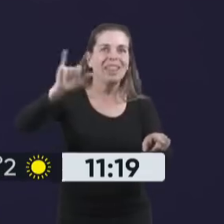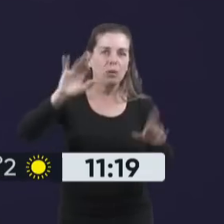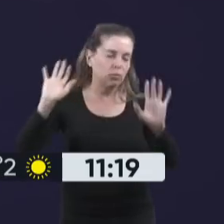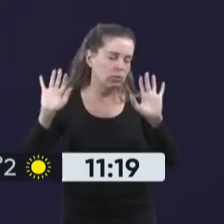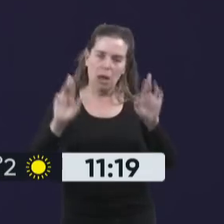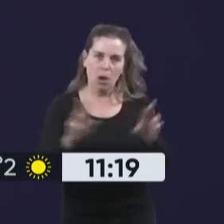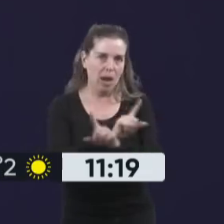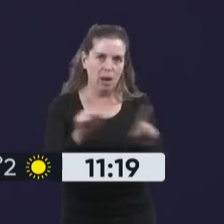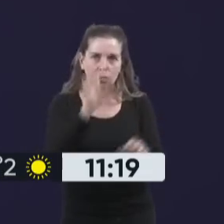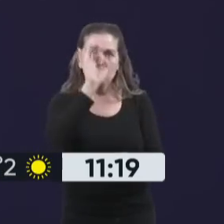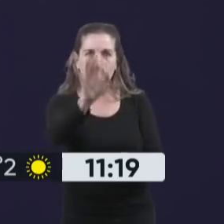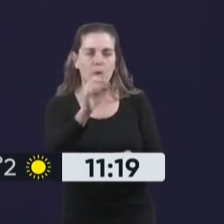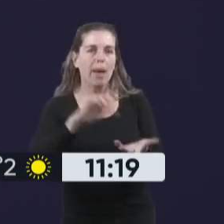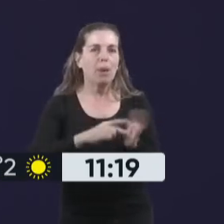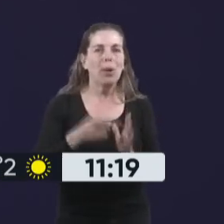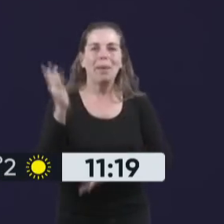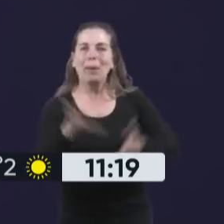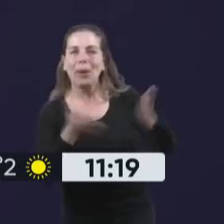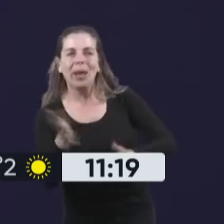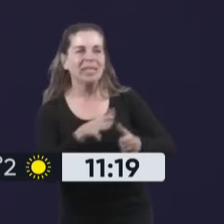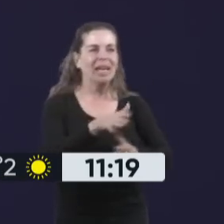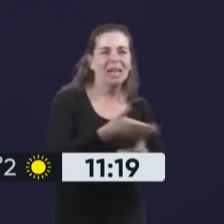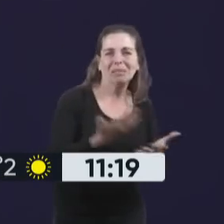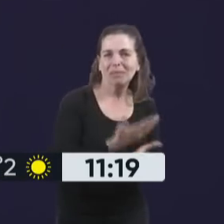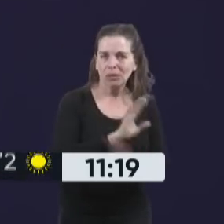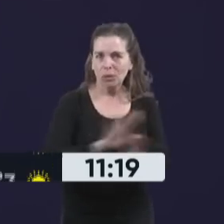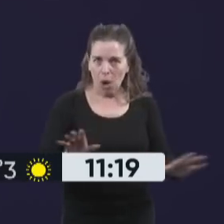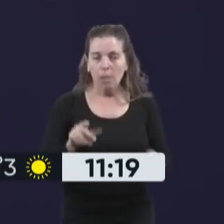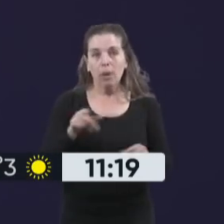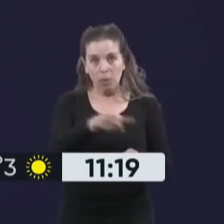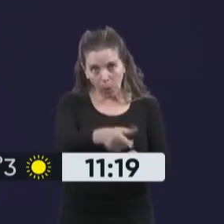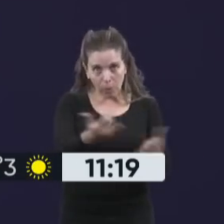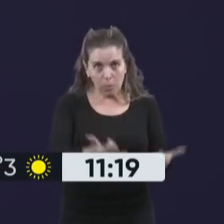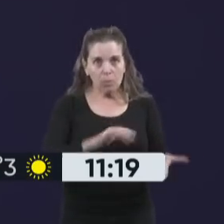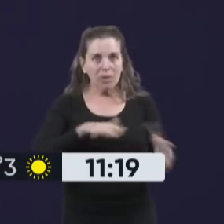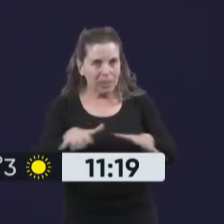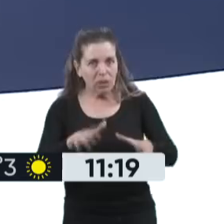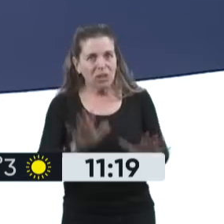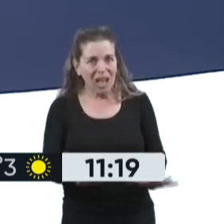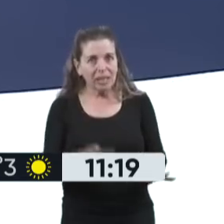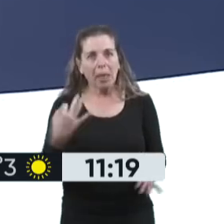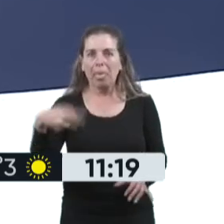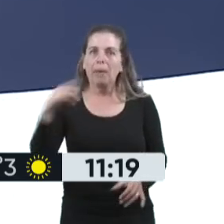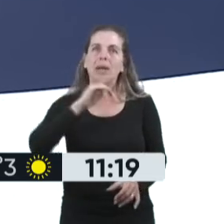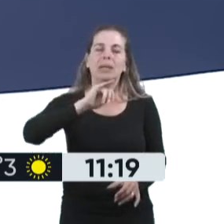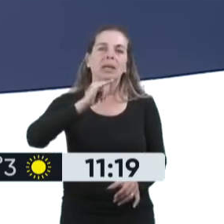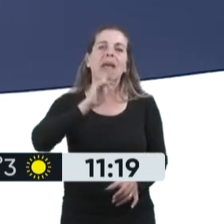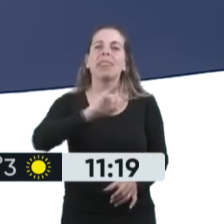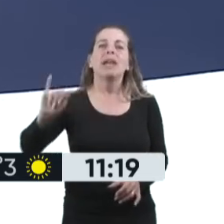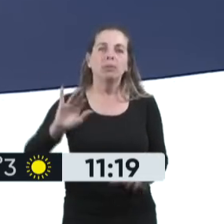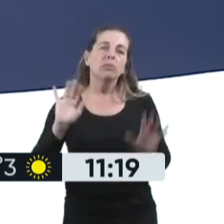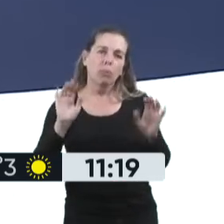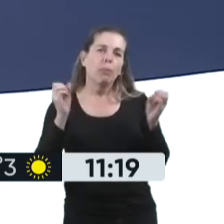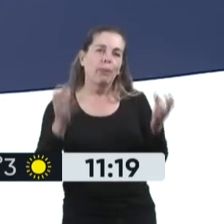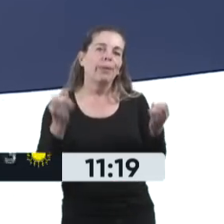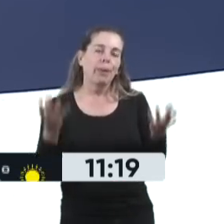tengas nunca ningún problema de violencia, pero si no, allí es donde tenés que acudir. Bueno, ¿Qué es lo que las te falta en la políticas de respuesta? violencia de